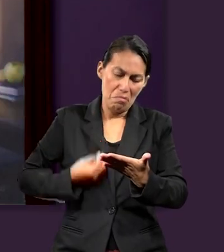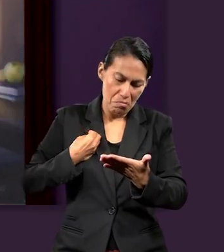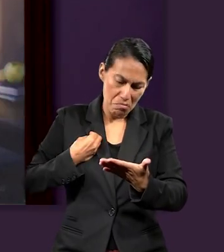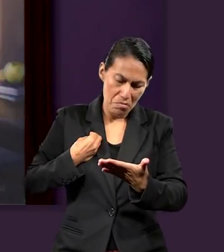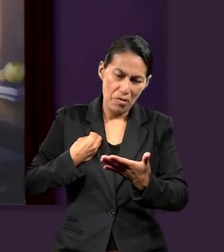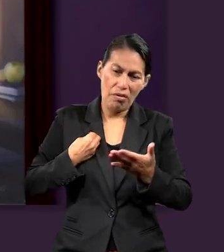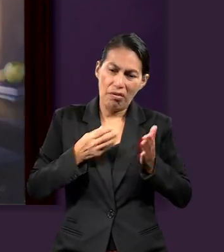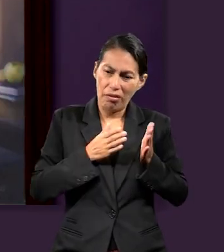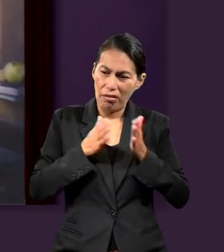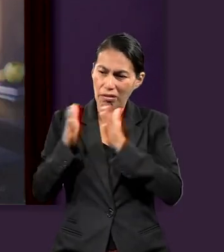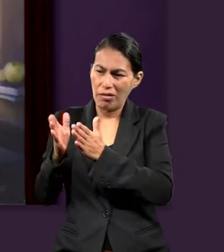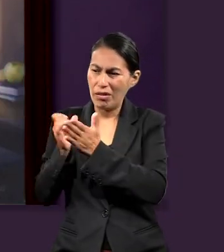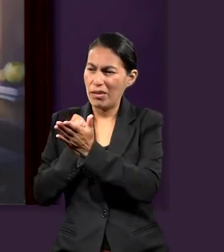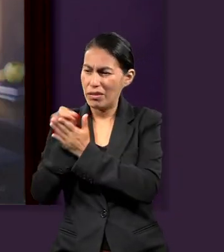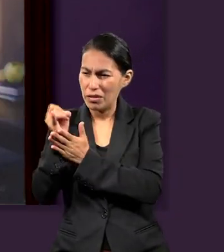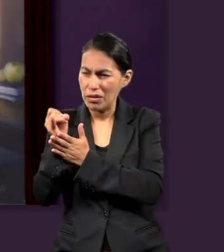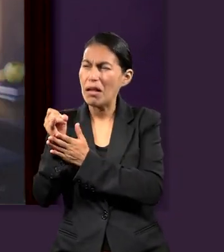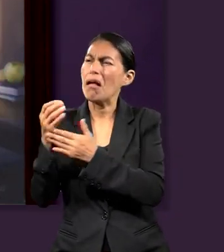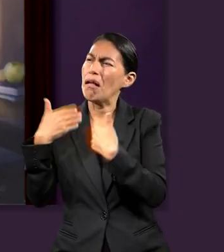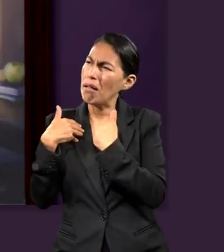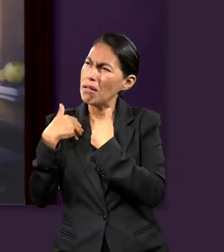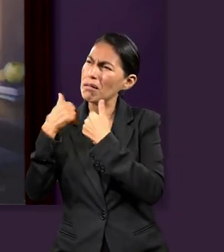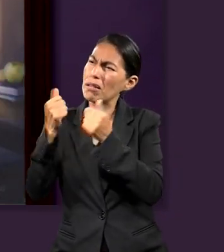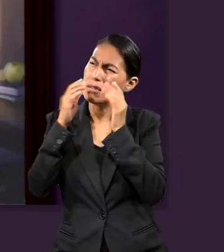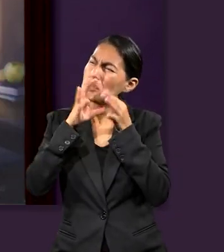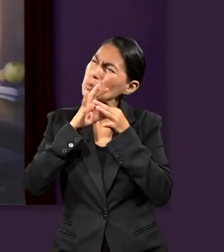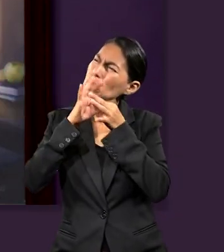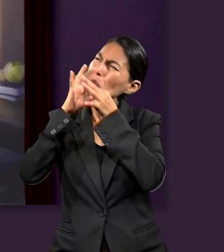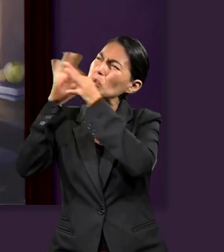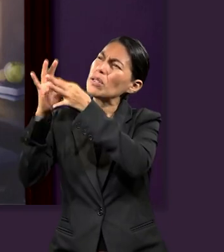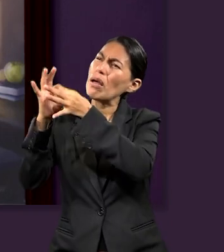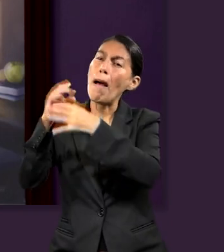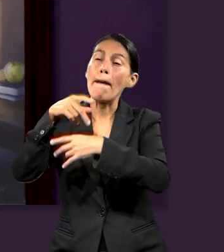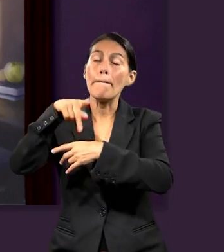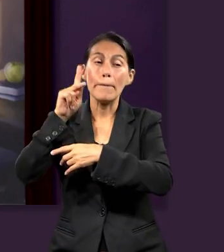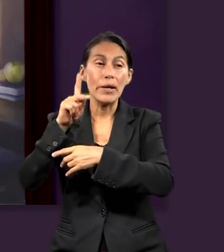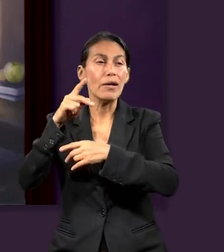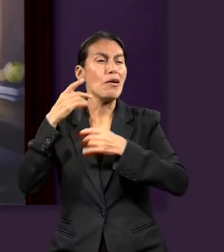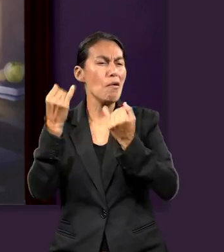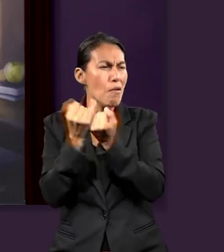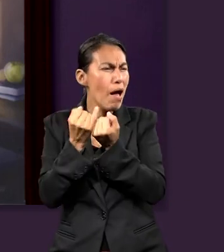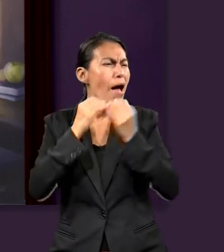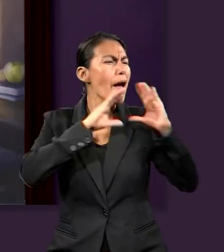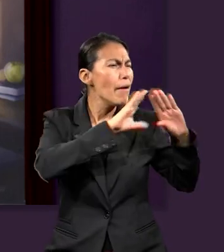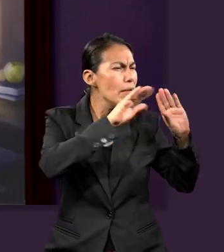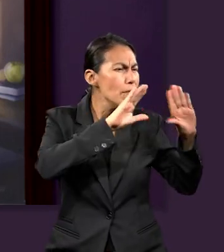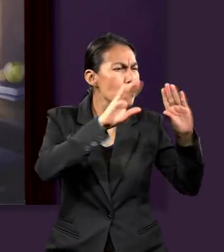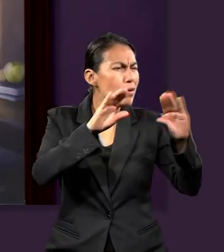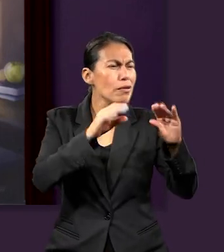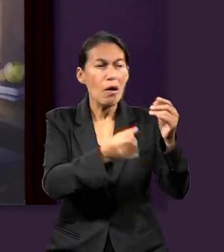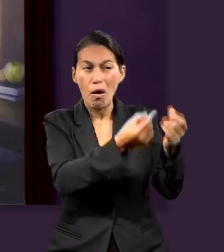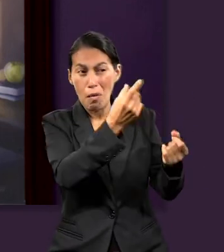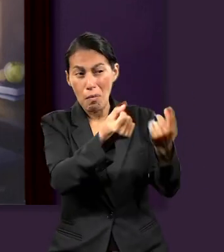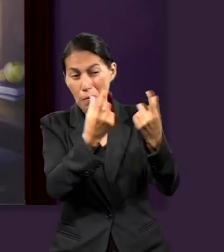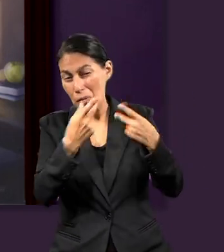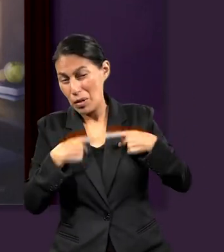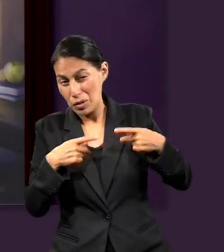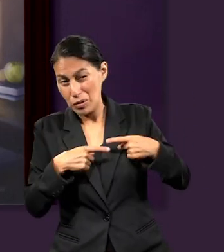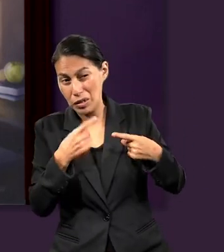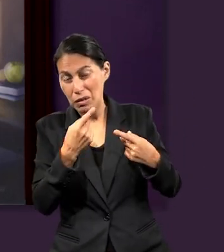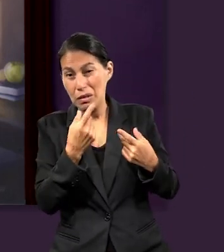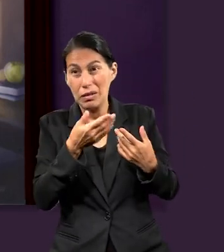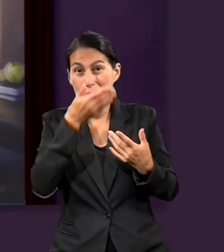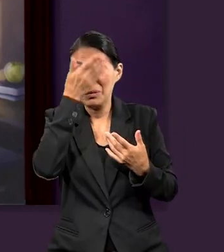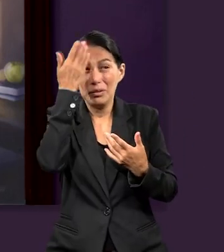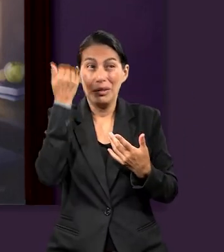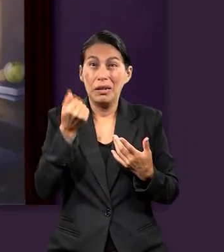que estamos estudiando porque no sé Hay personas que a lo mejor tienen temor de saber qué hay en apocalipsis o que simplemente con